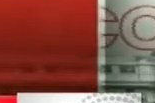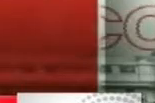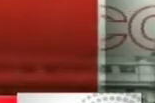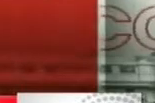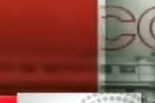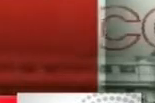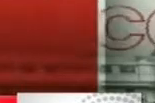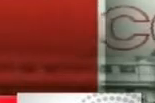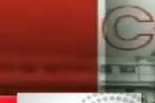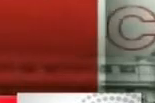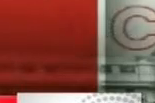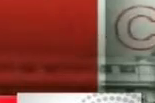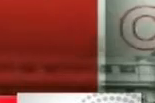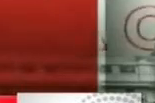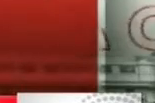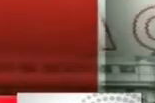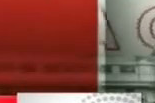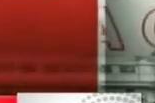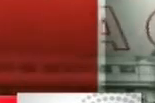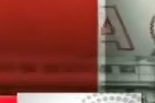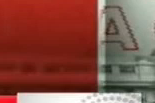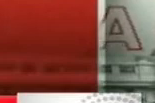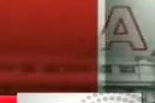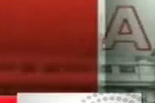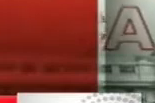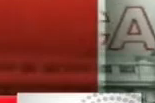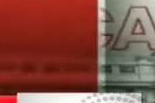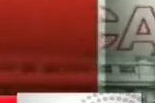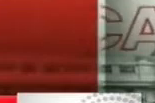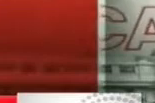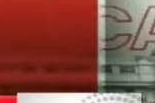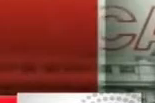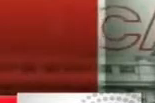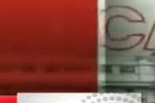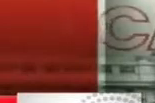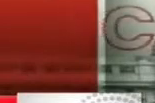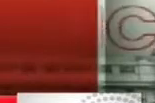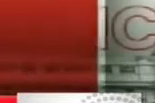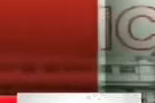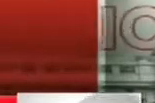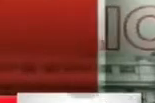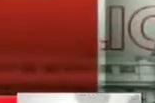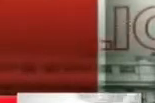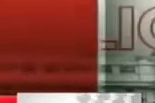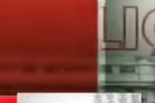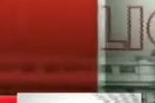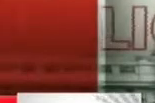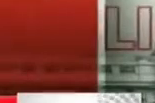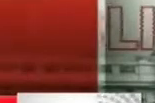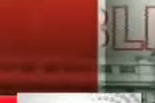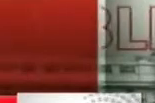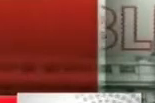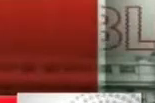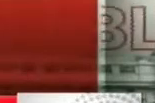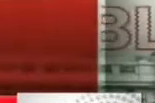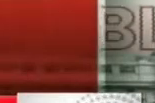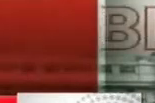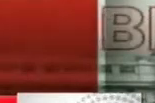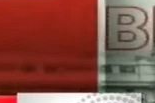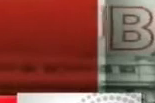la segunda reforma agraria. Seguramente eso requiere un presupuesto para su